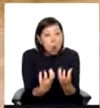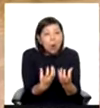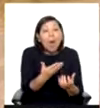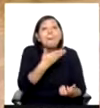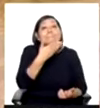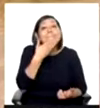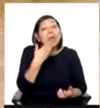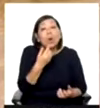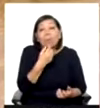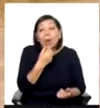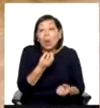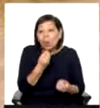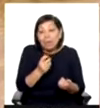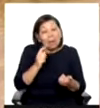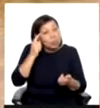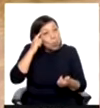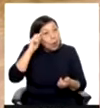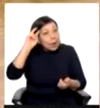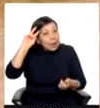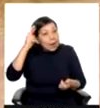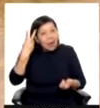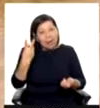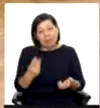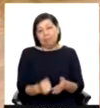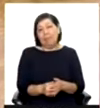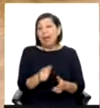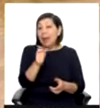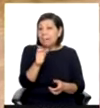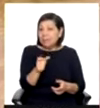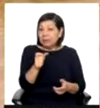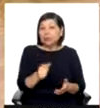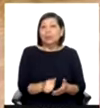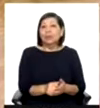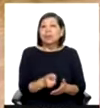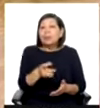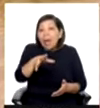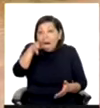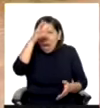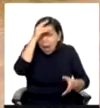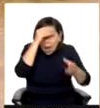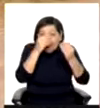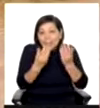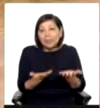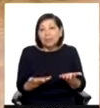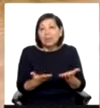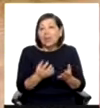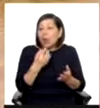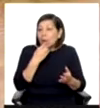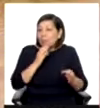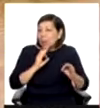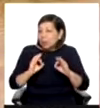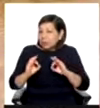calidad. Y eso es lo que tenemos que cambiarle a nuestra gente, ¿no? Que ellos aprendan realmente a tener una dieta